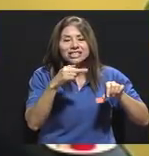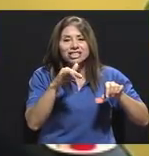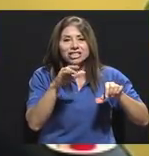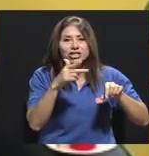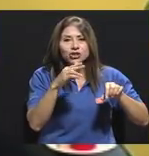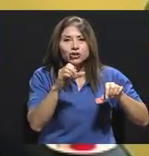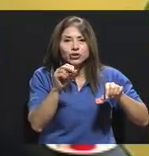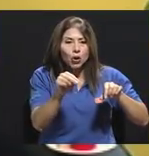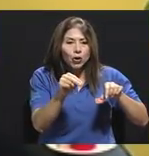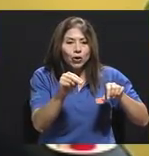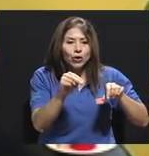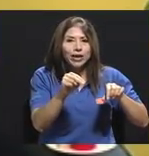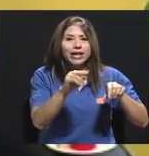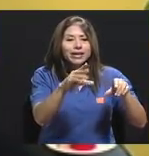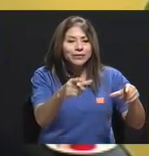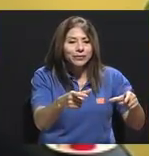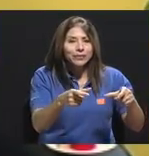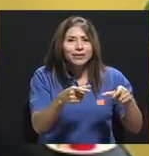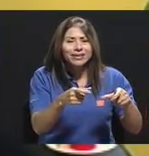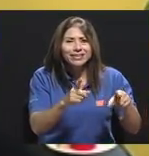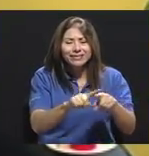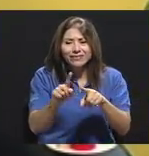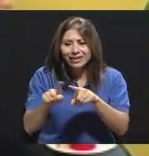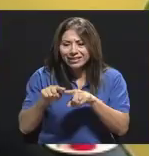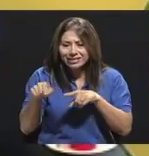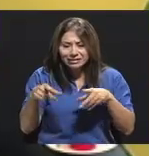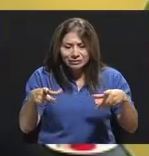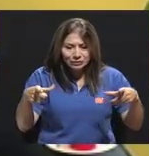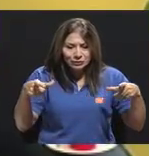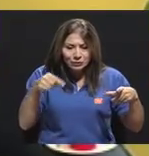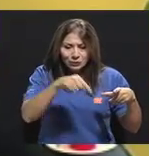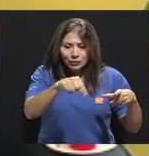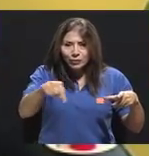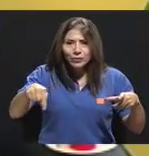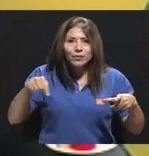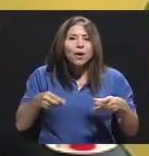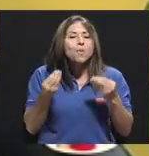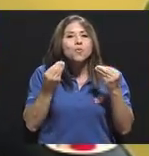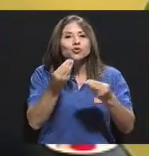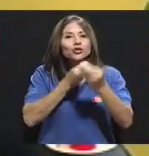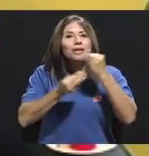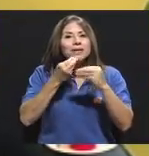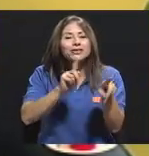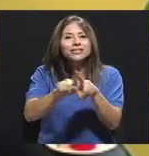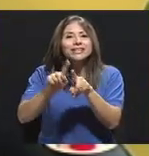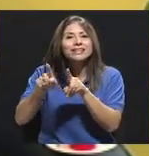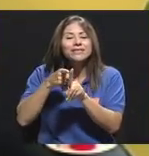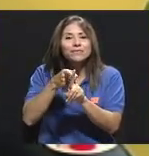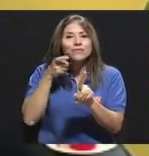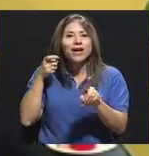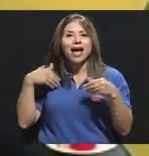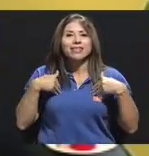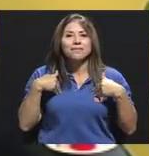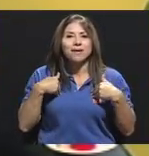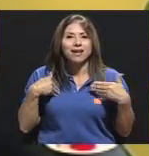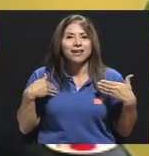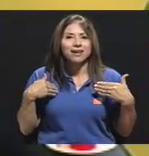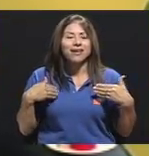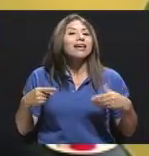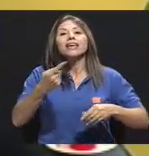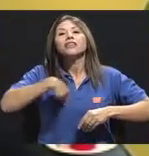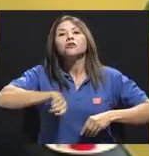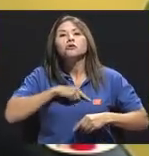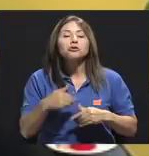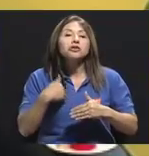agregamos una an tillita también o sea de pronto juntamos las porciones y muchos alimentos que durante el día y juntamos con un almuerzo con comidas